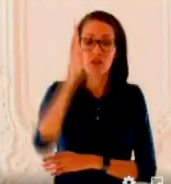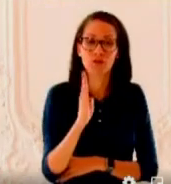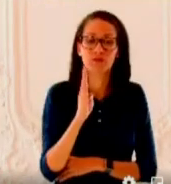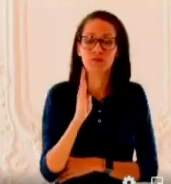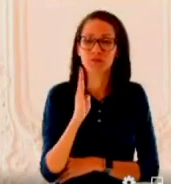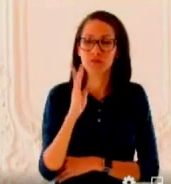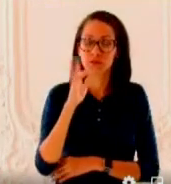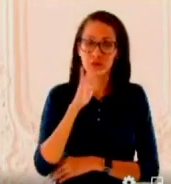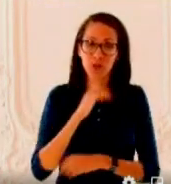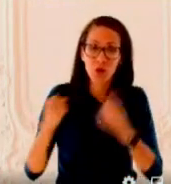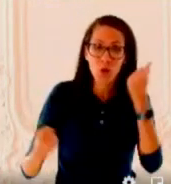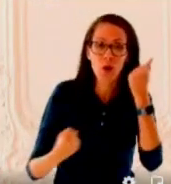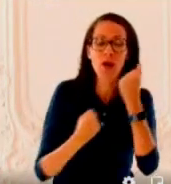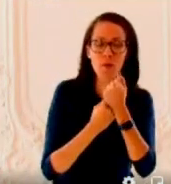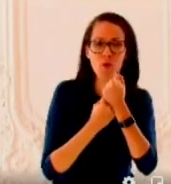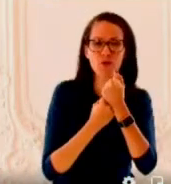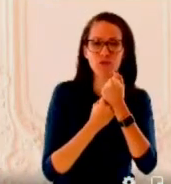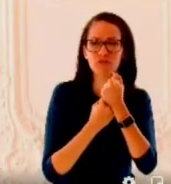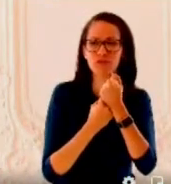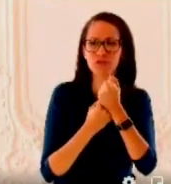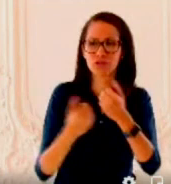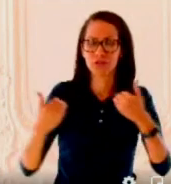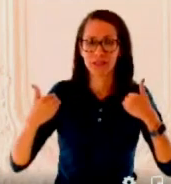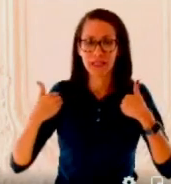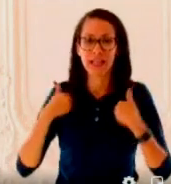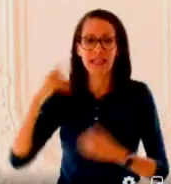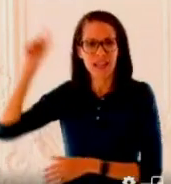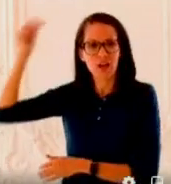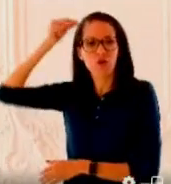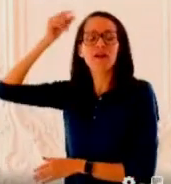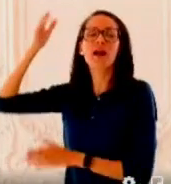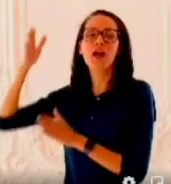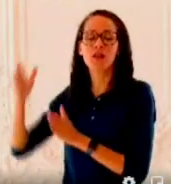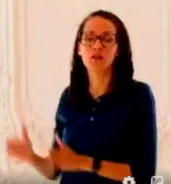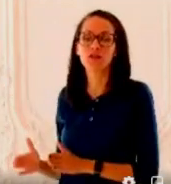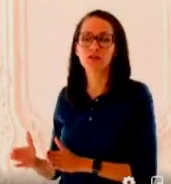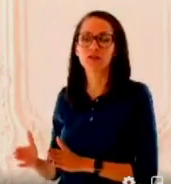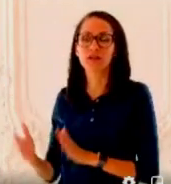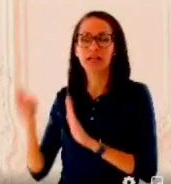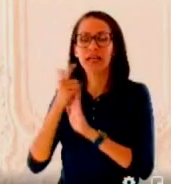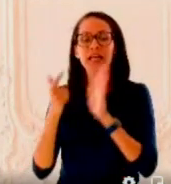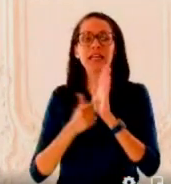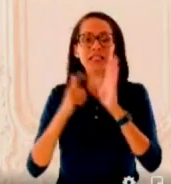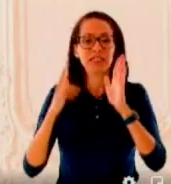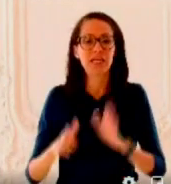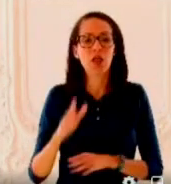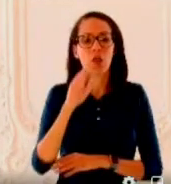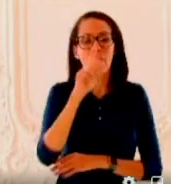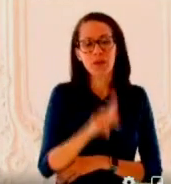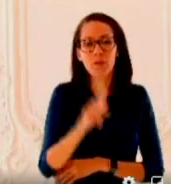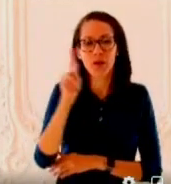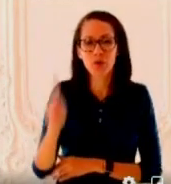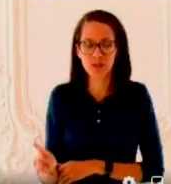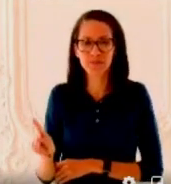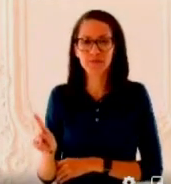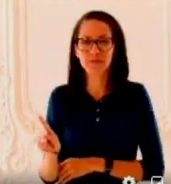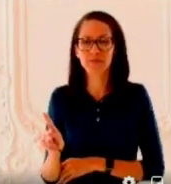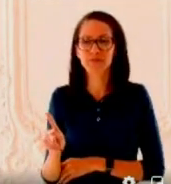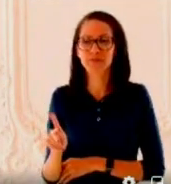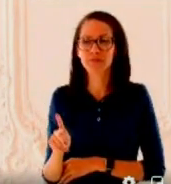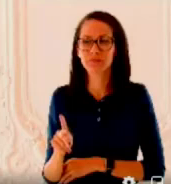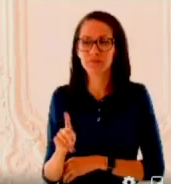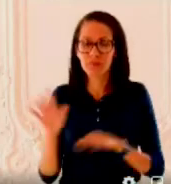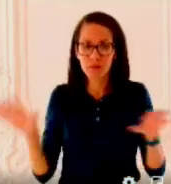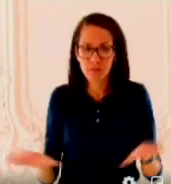el apoyo que sé que voy a tener de nuestro gobernador, el licenciado Pedro Pierluisi, vamos a